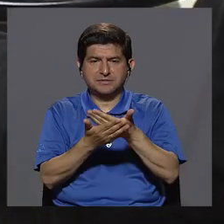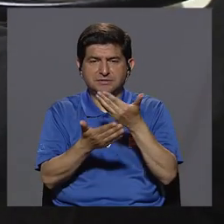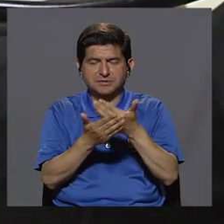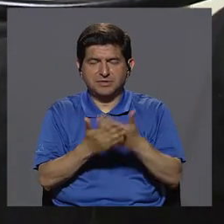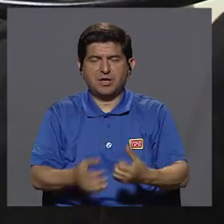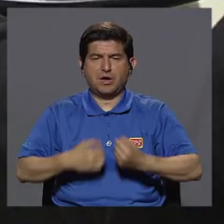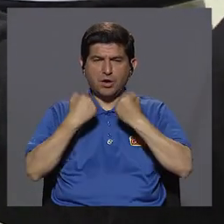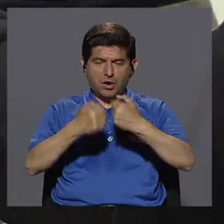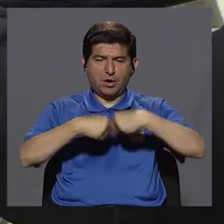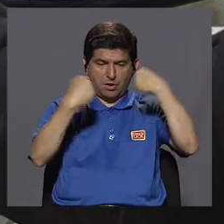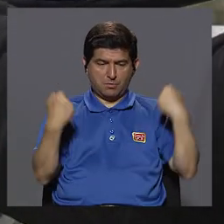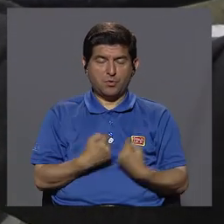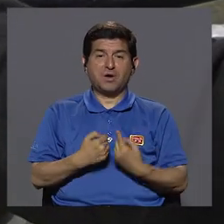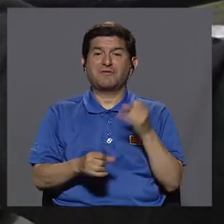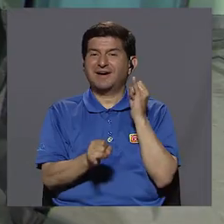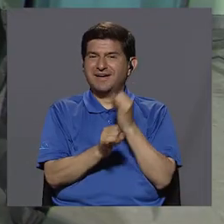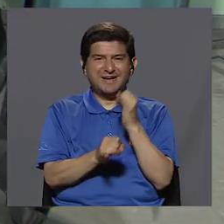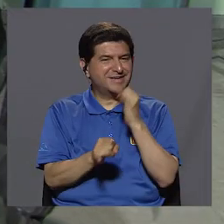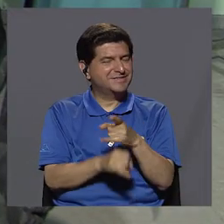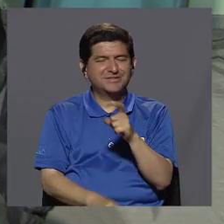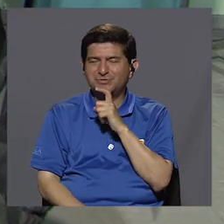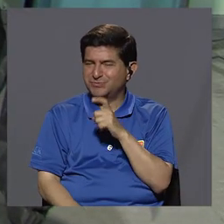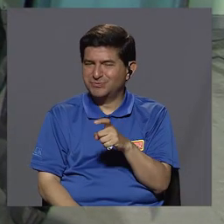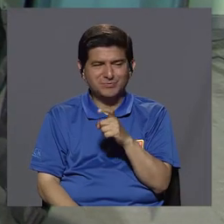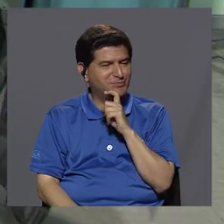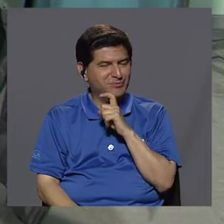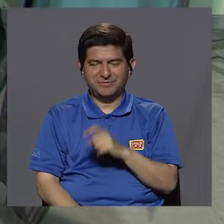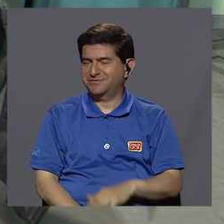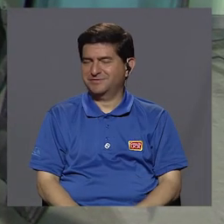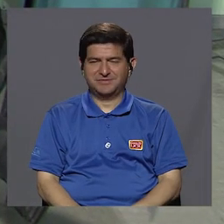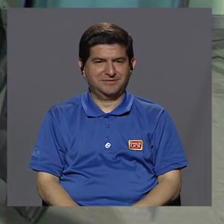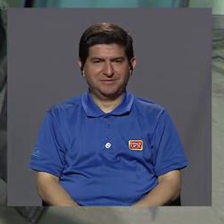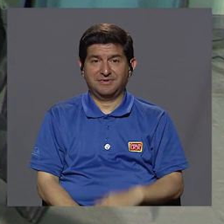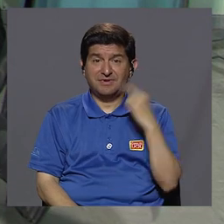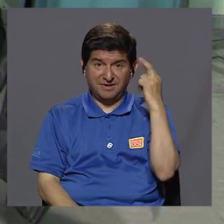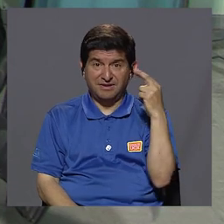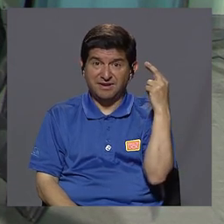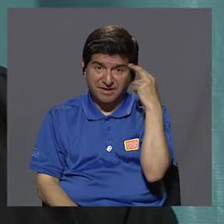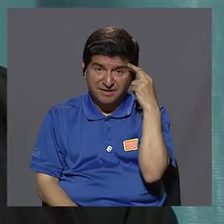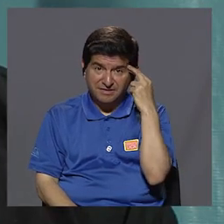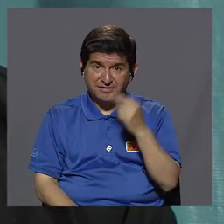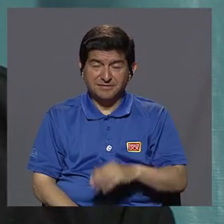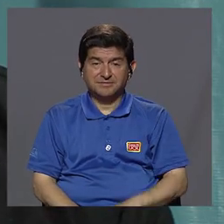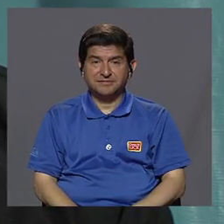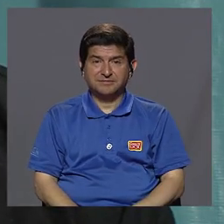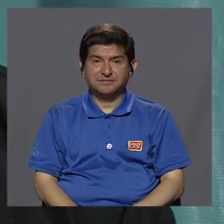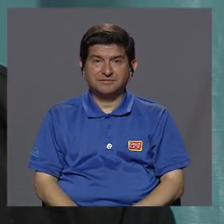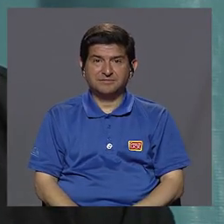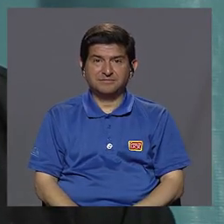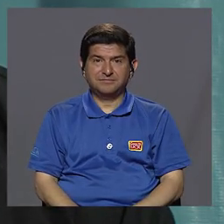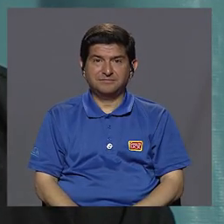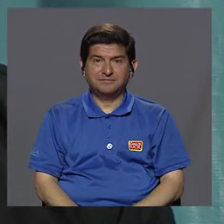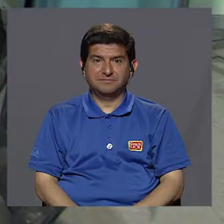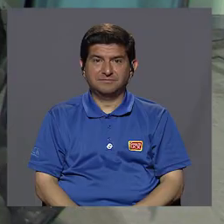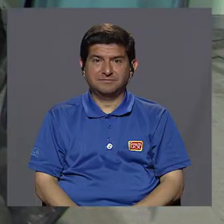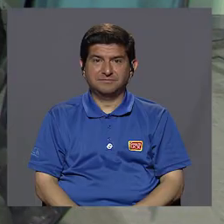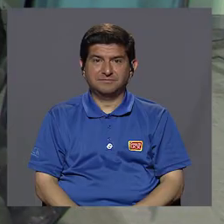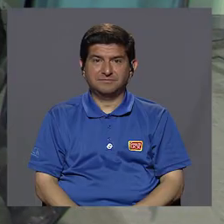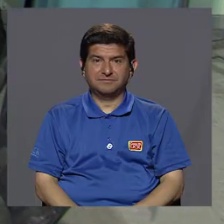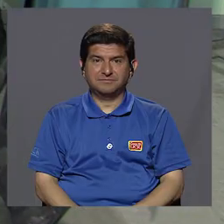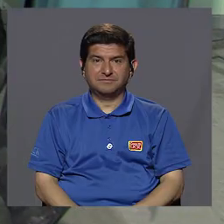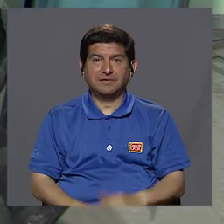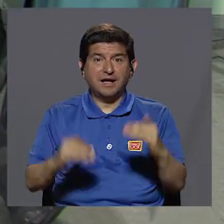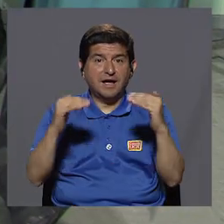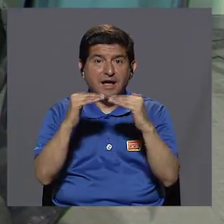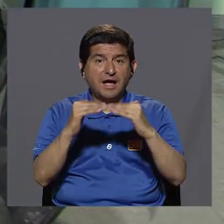a nivel institucional eso es difícil es más difícil básicamente de por las mencionadas listas de espera que sea a nivel